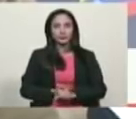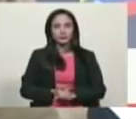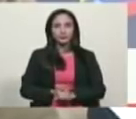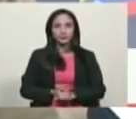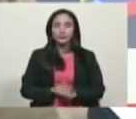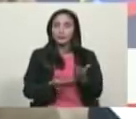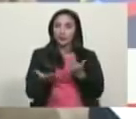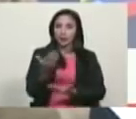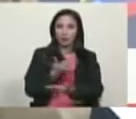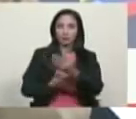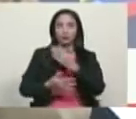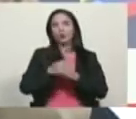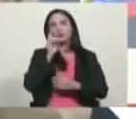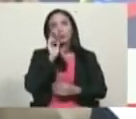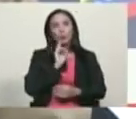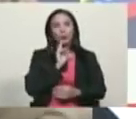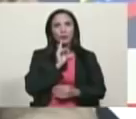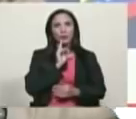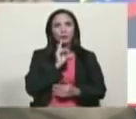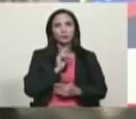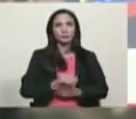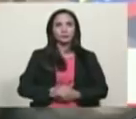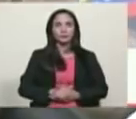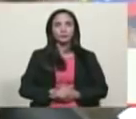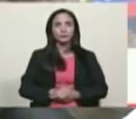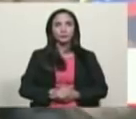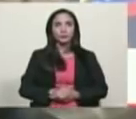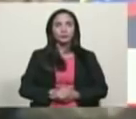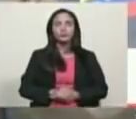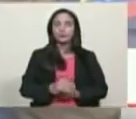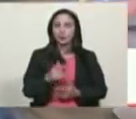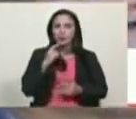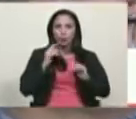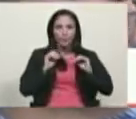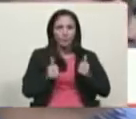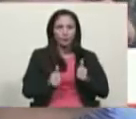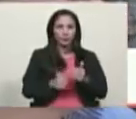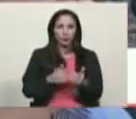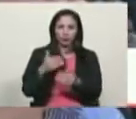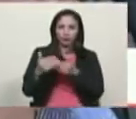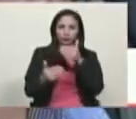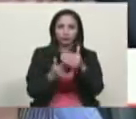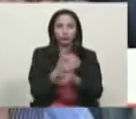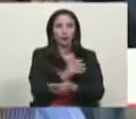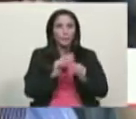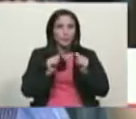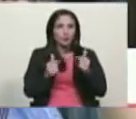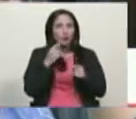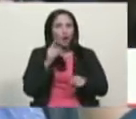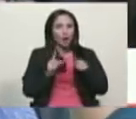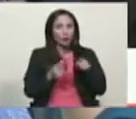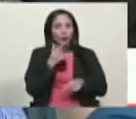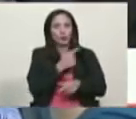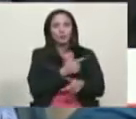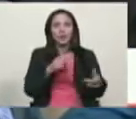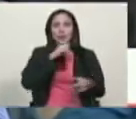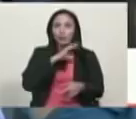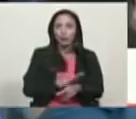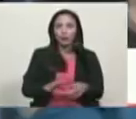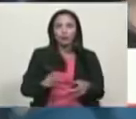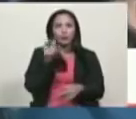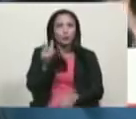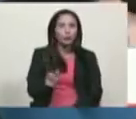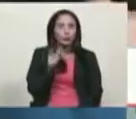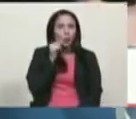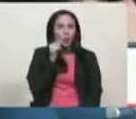el libertador Simón Bolívar, que dio como inicio lo que dicen algunos historiadores, entre ellos Francisco Pividal,